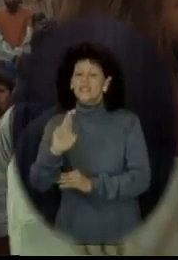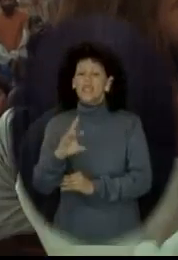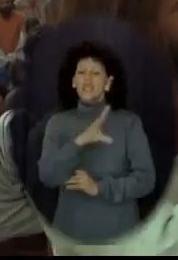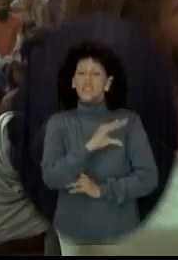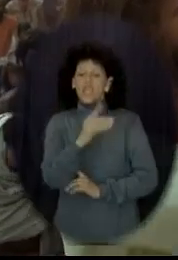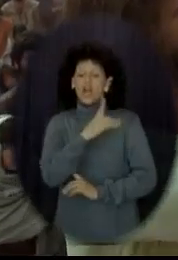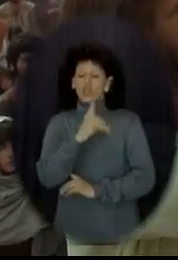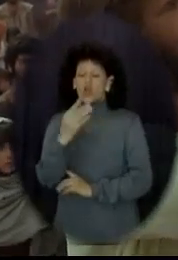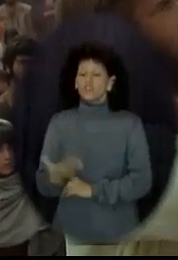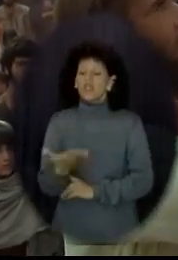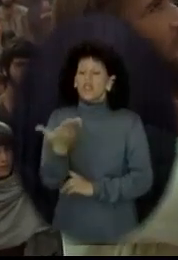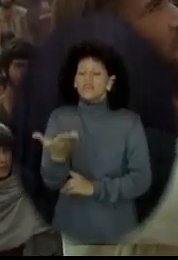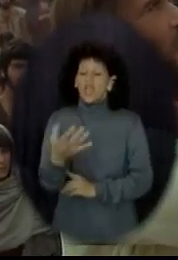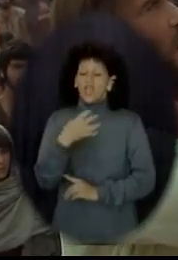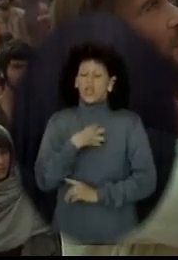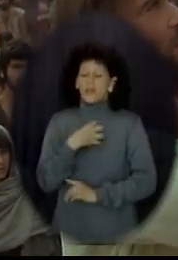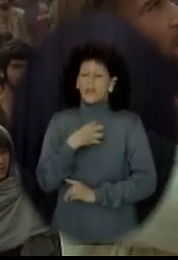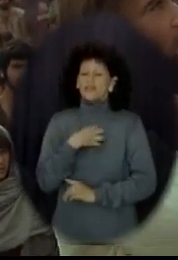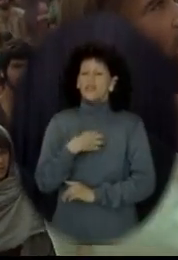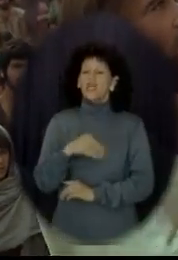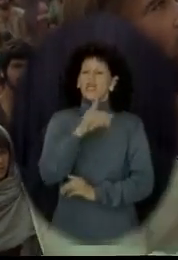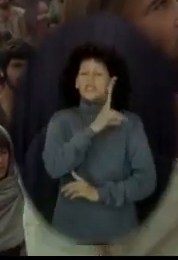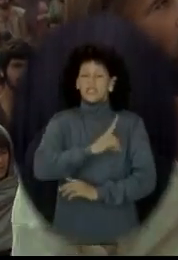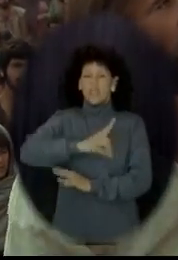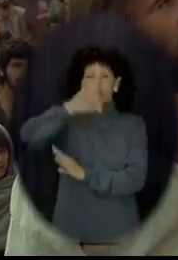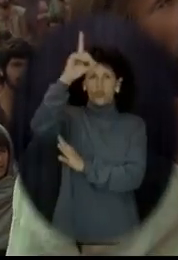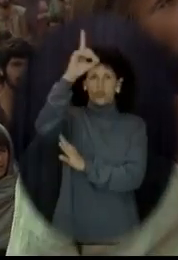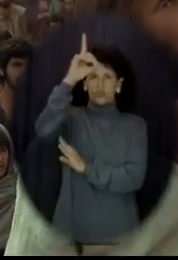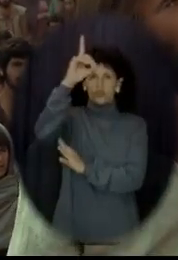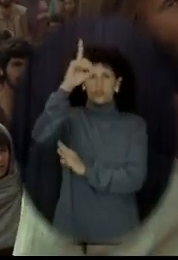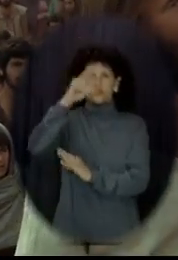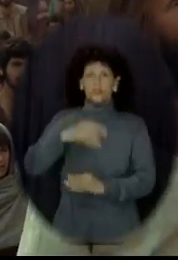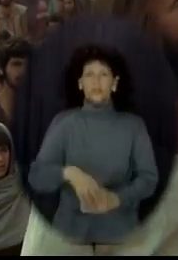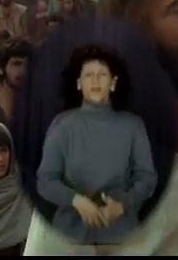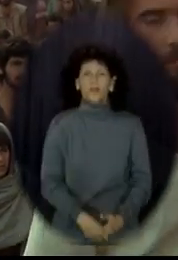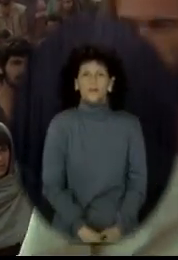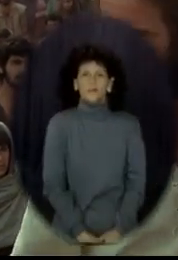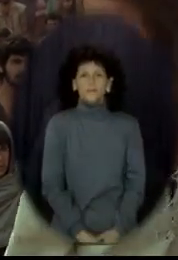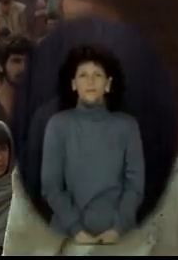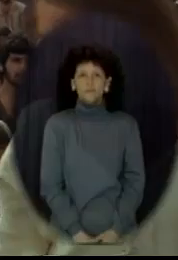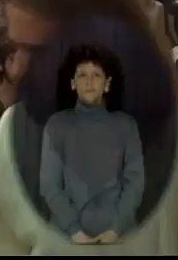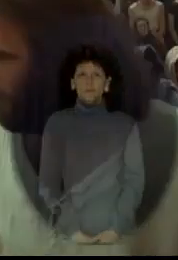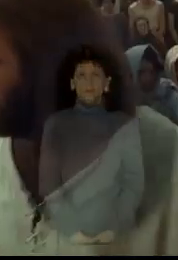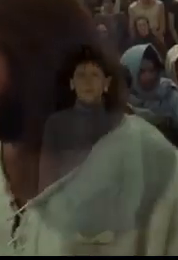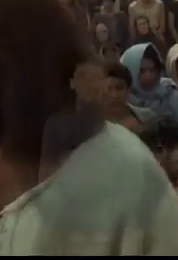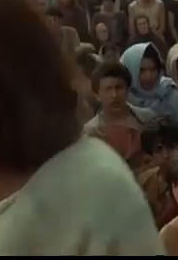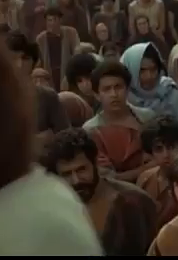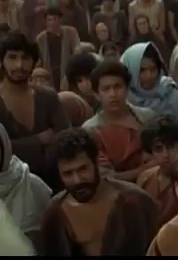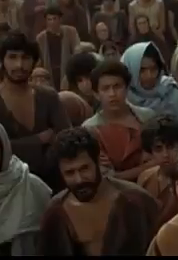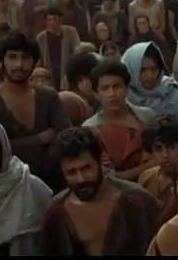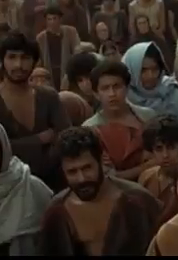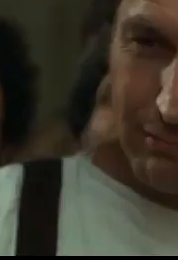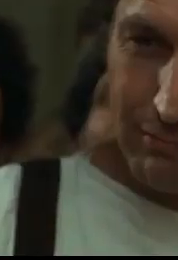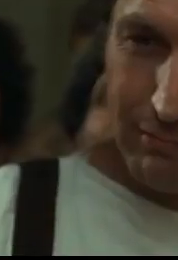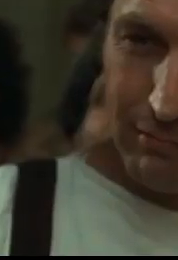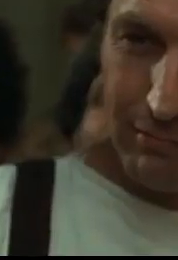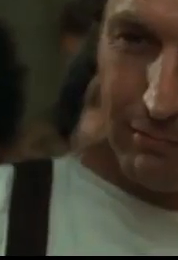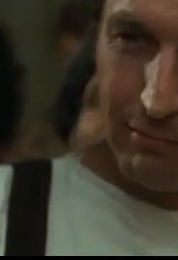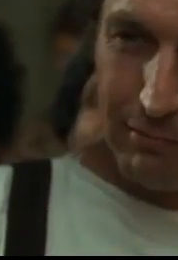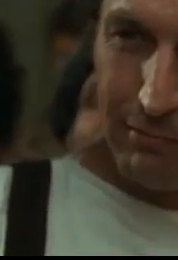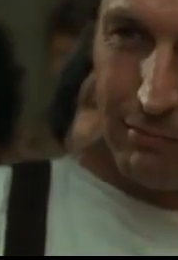César, y a Dios lo que es de Dios. ¿Qué respondes a esto?